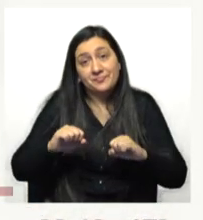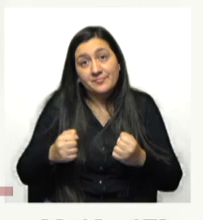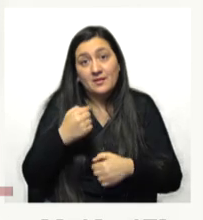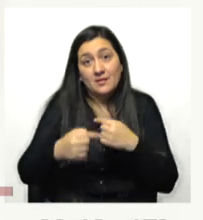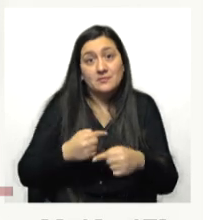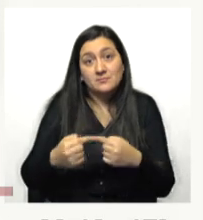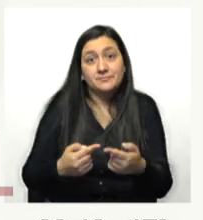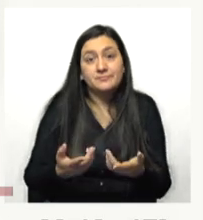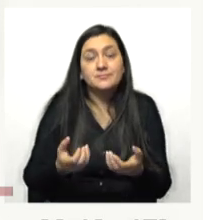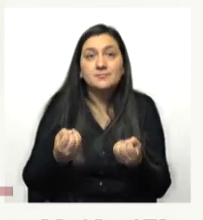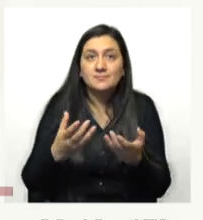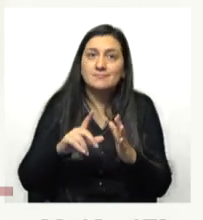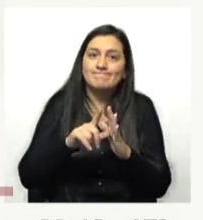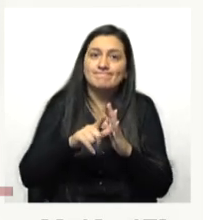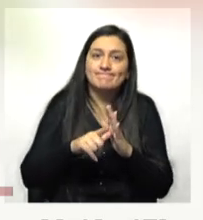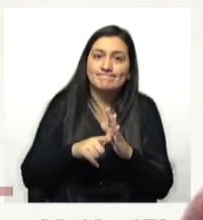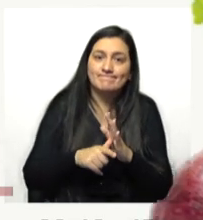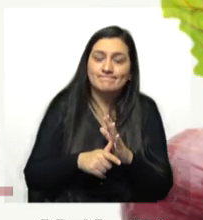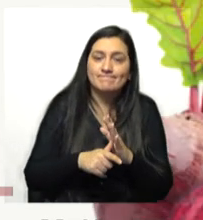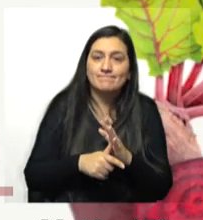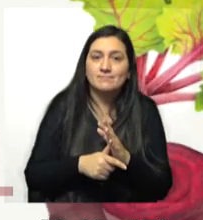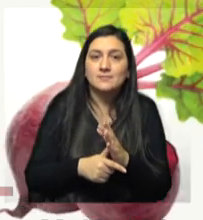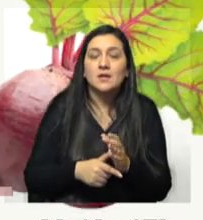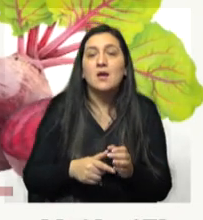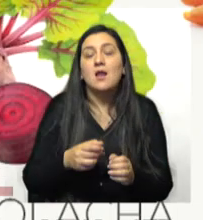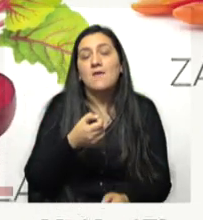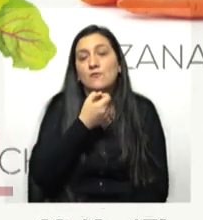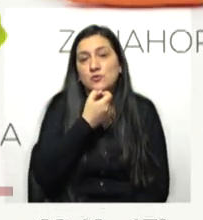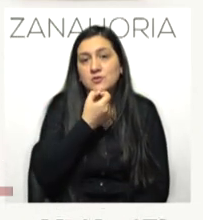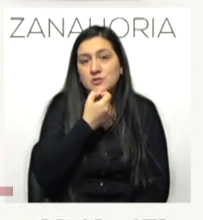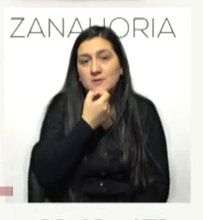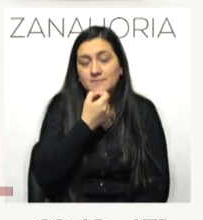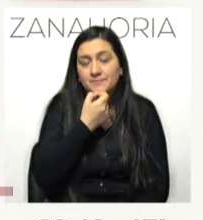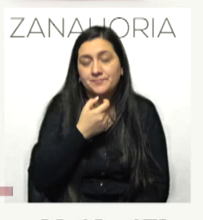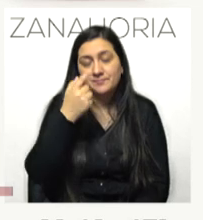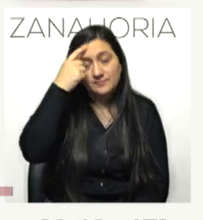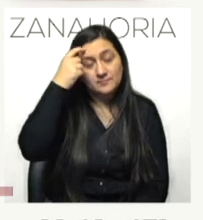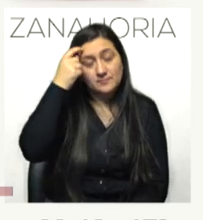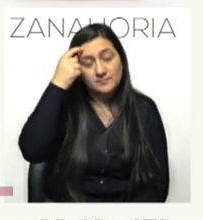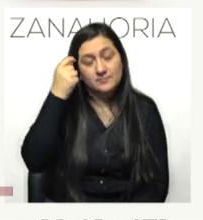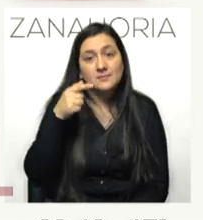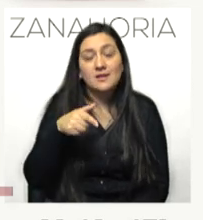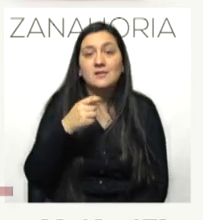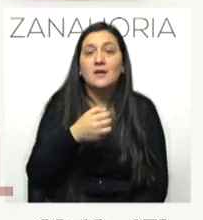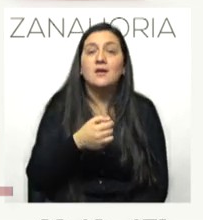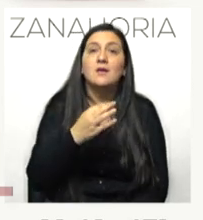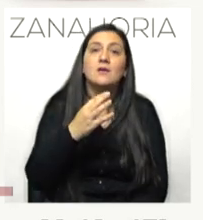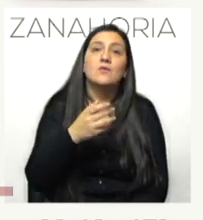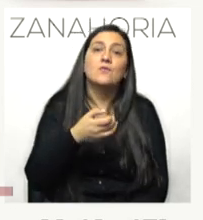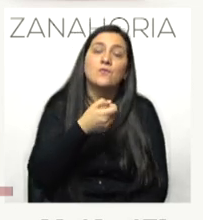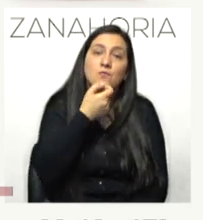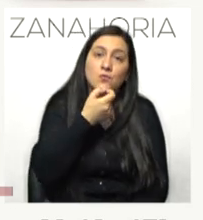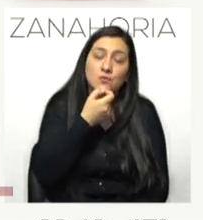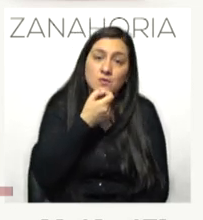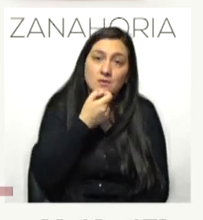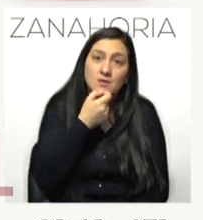entonces retrajo lo que es el crecimiento de esta fruta, que si bien le gusta un poco el fresco, digamos, el frío